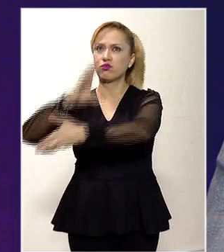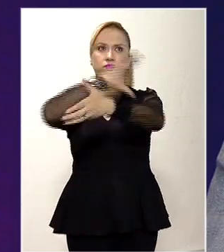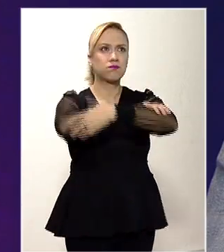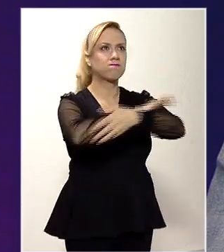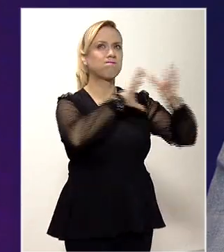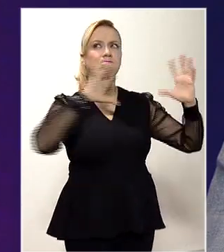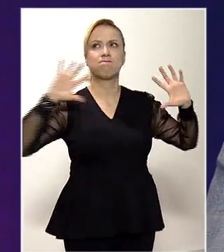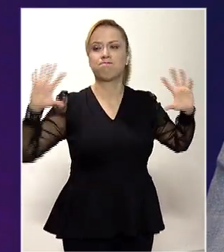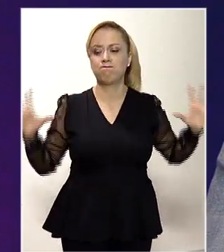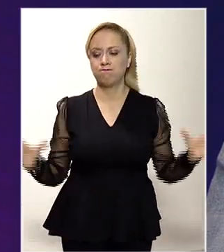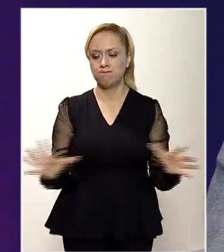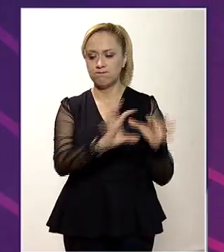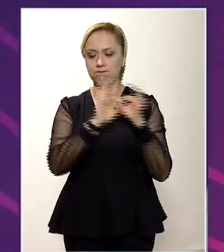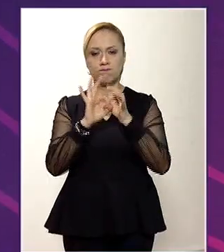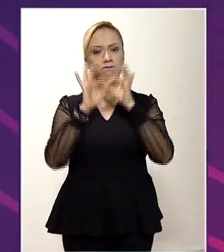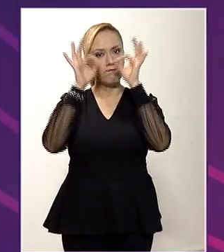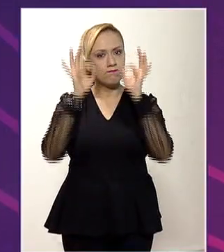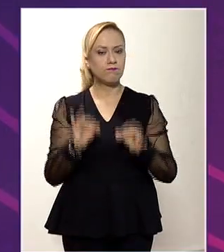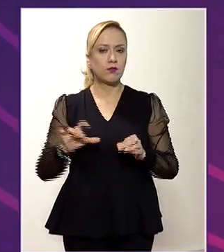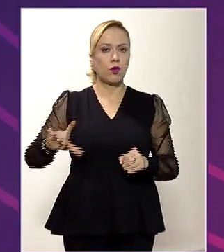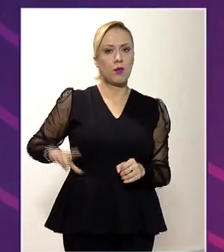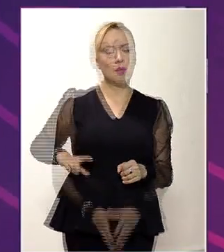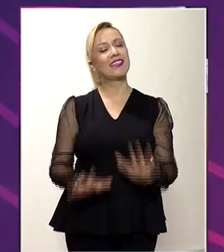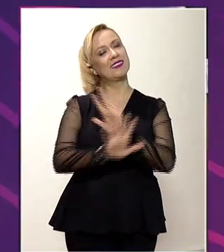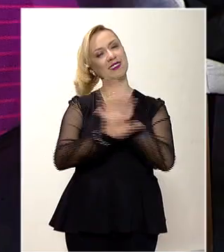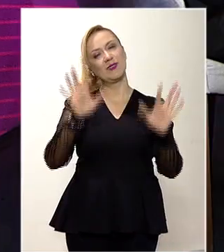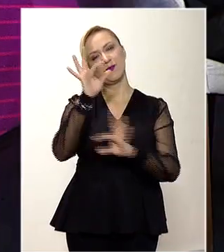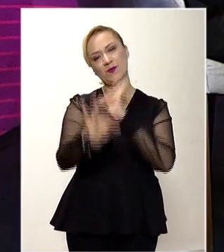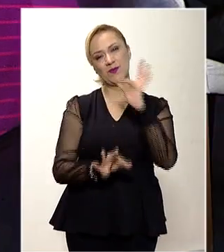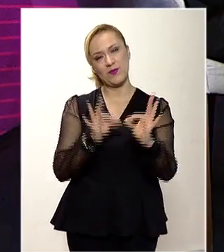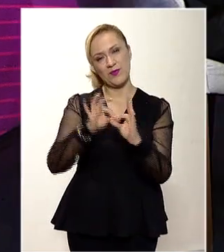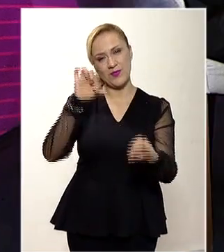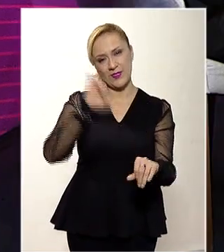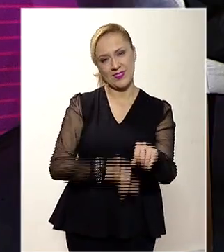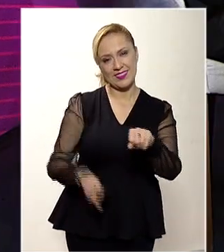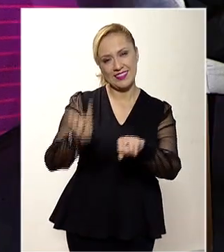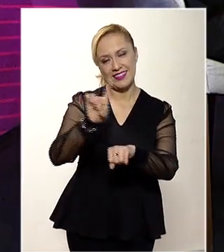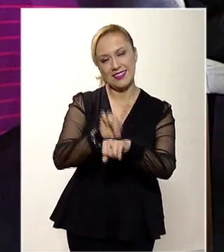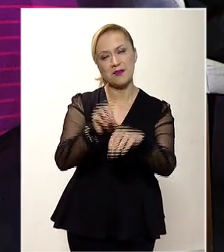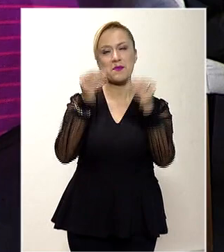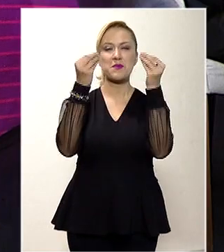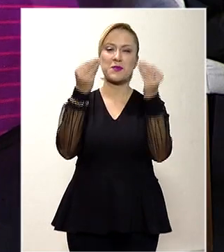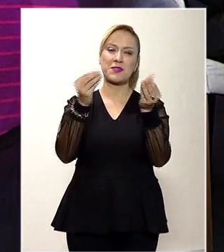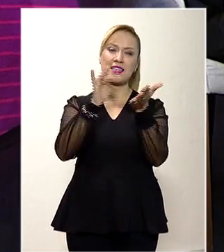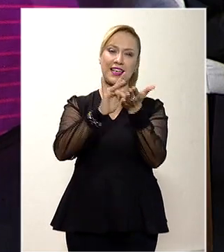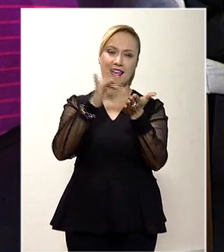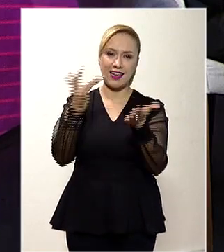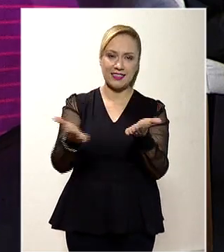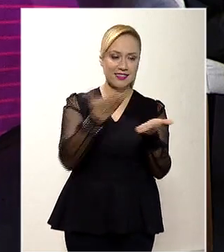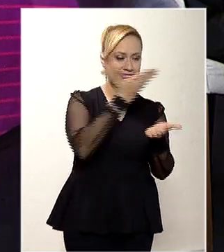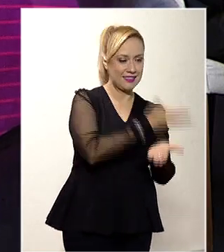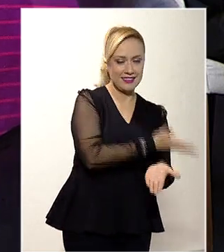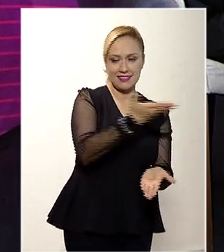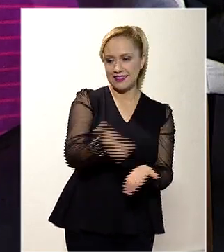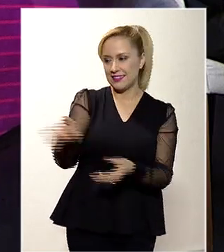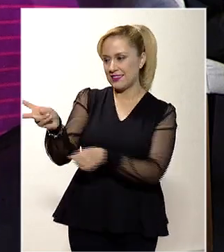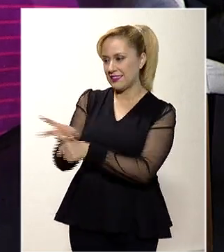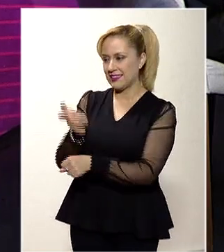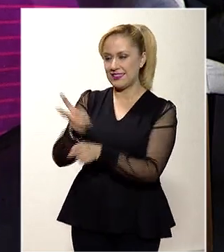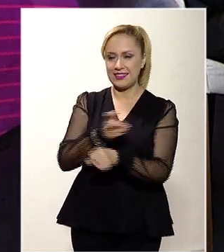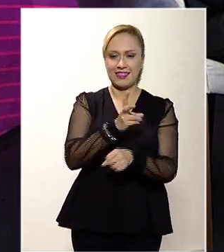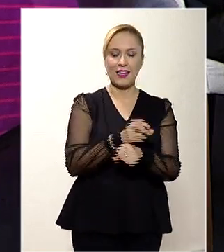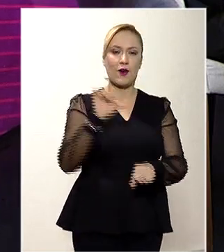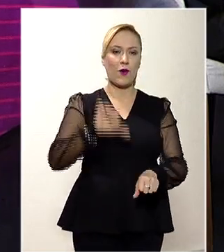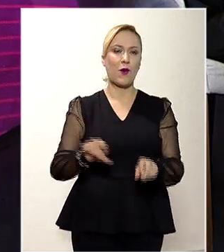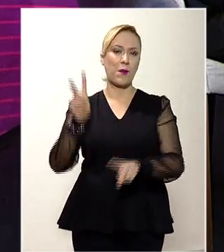los órdenes de gobierno, también con sociedad. Hemos llegado al final de nuestro programa. Les agradezco, Fernando, Volga, Humberto, por